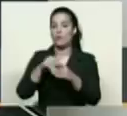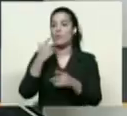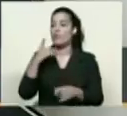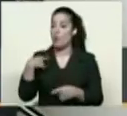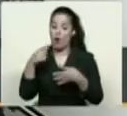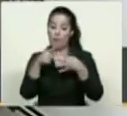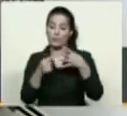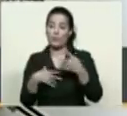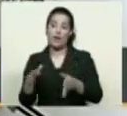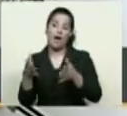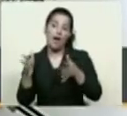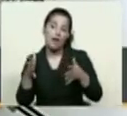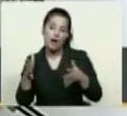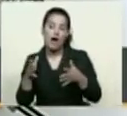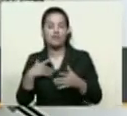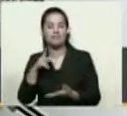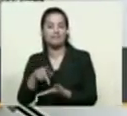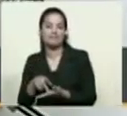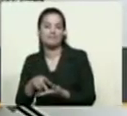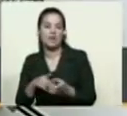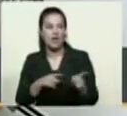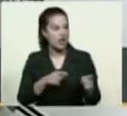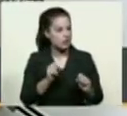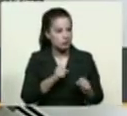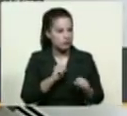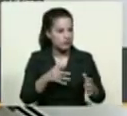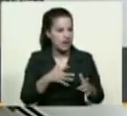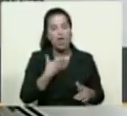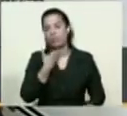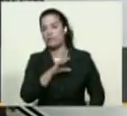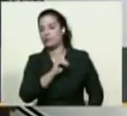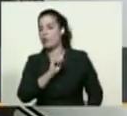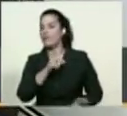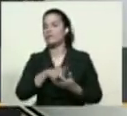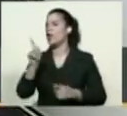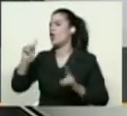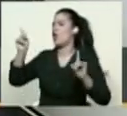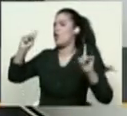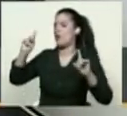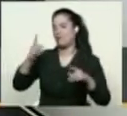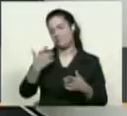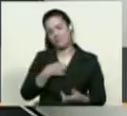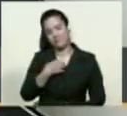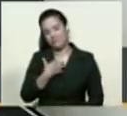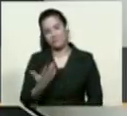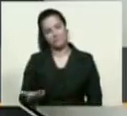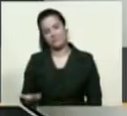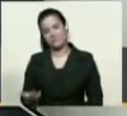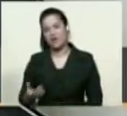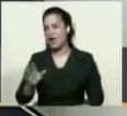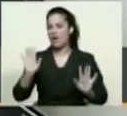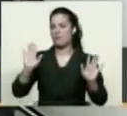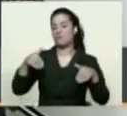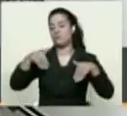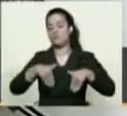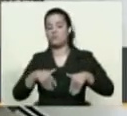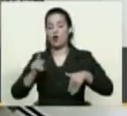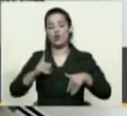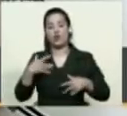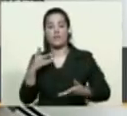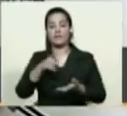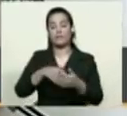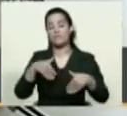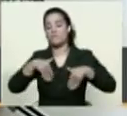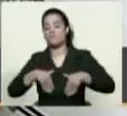opción de triunfo. Y si no tienen ninguna opción de triunfo, pues prefieren abstenerse, prefieren omitir la